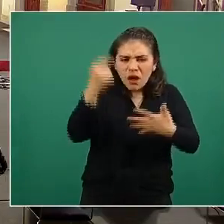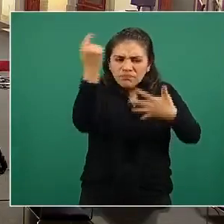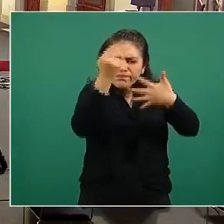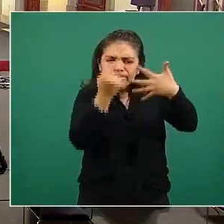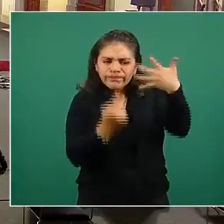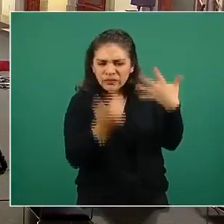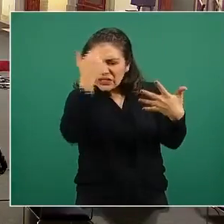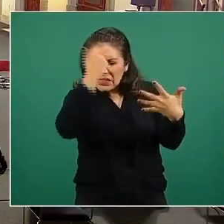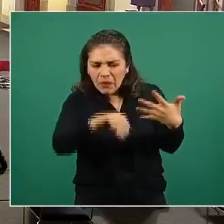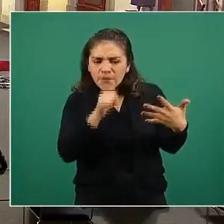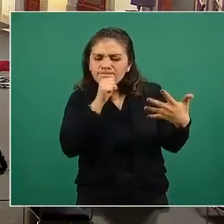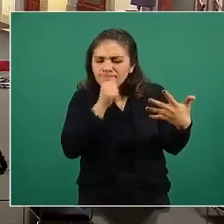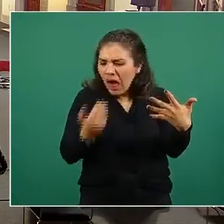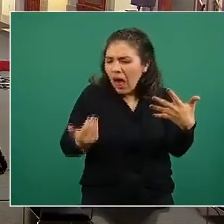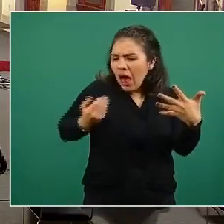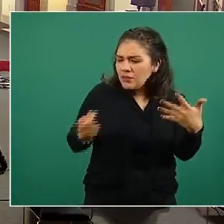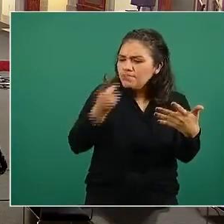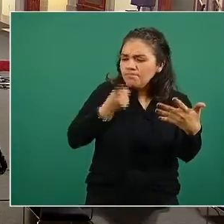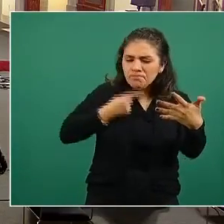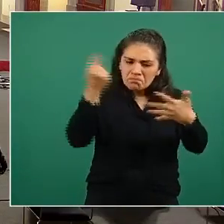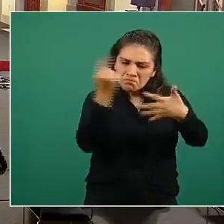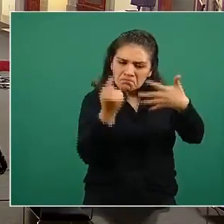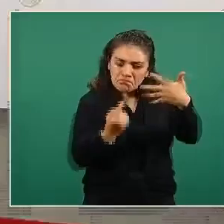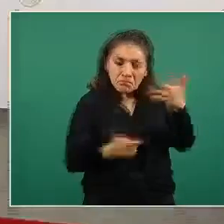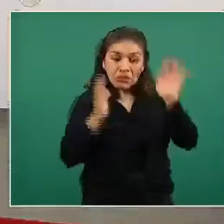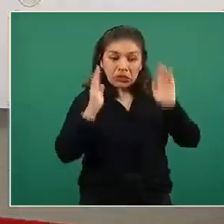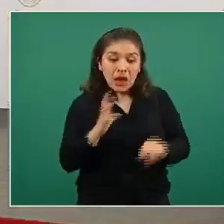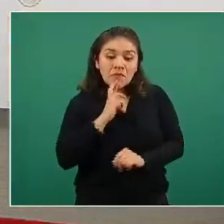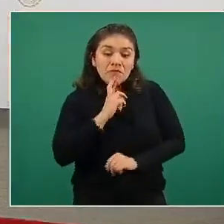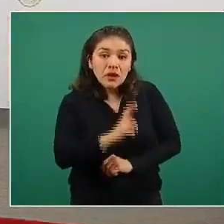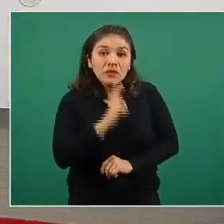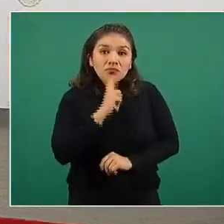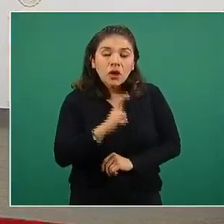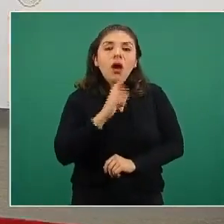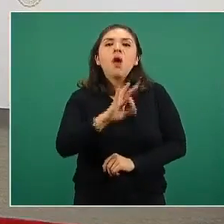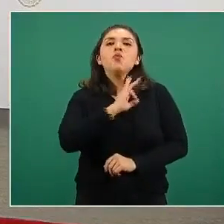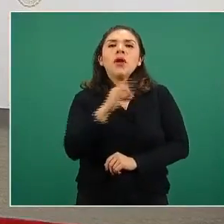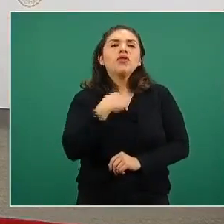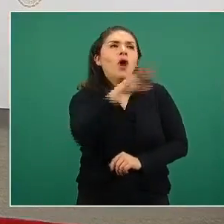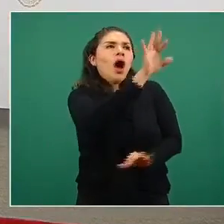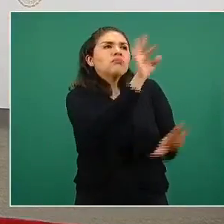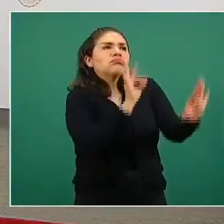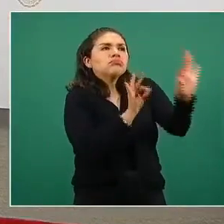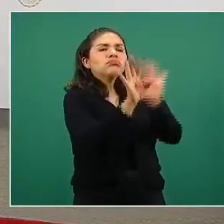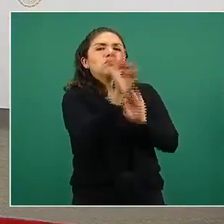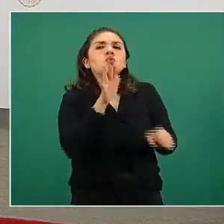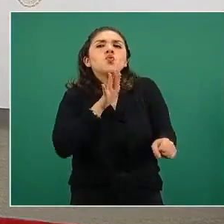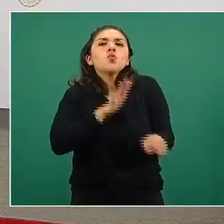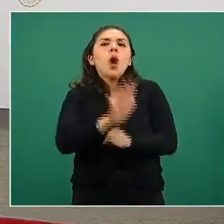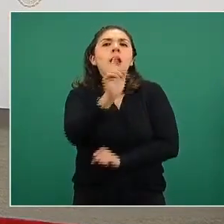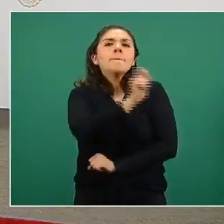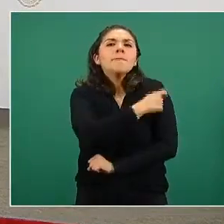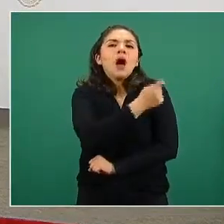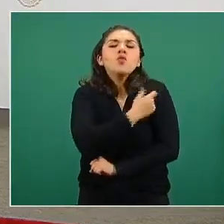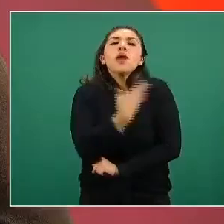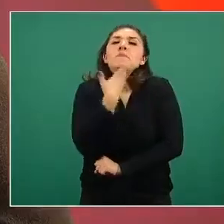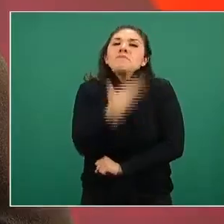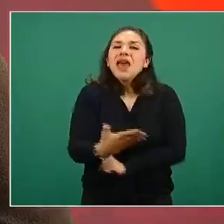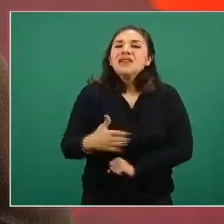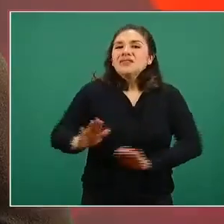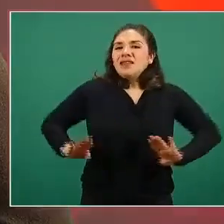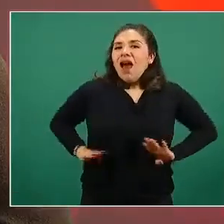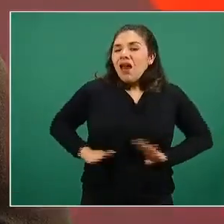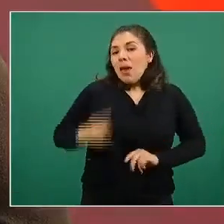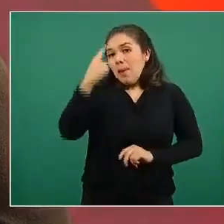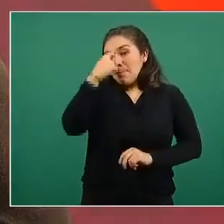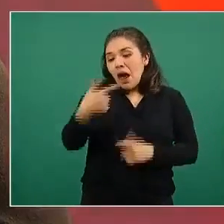finalmente se tenga cuando se den el resultado de los ensayos, entonces de poder seleccionar las vacunas más adecuadas